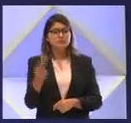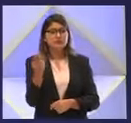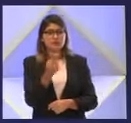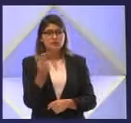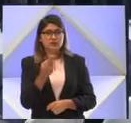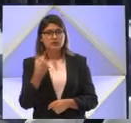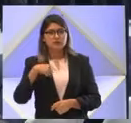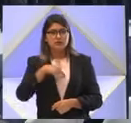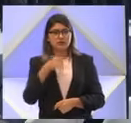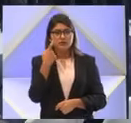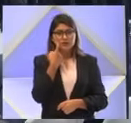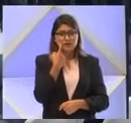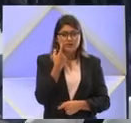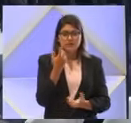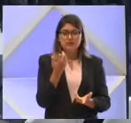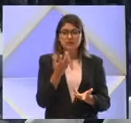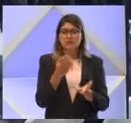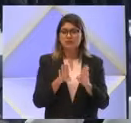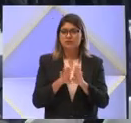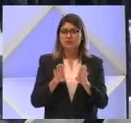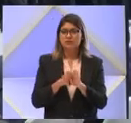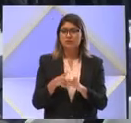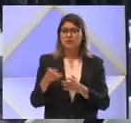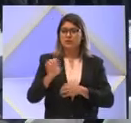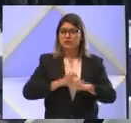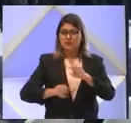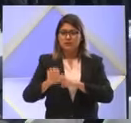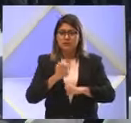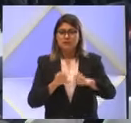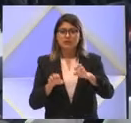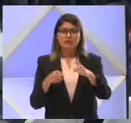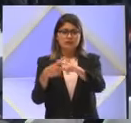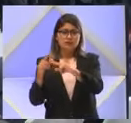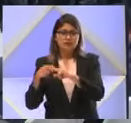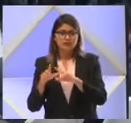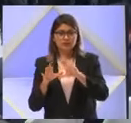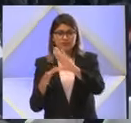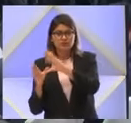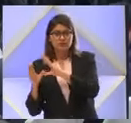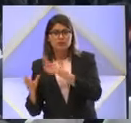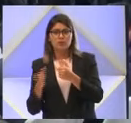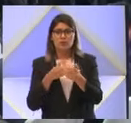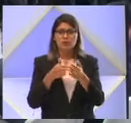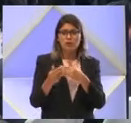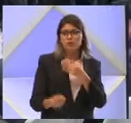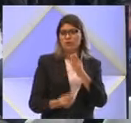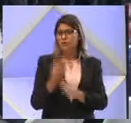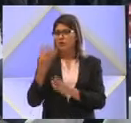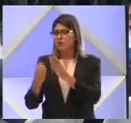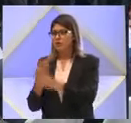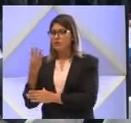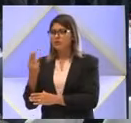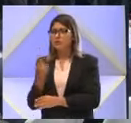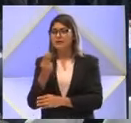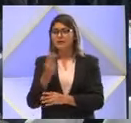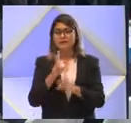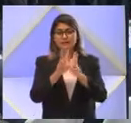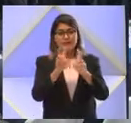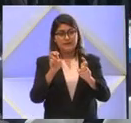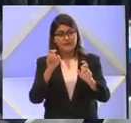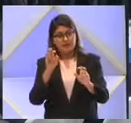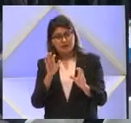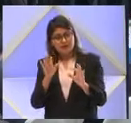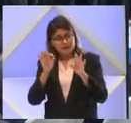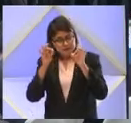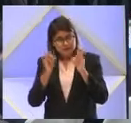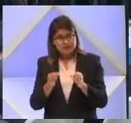y sus enormes aportaciones e innovaciones tendrá que entrar a este tema sobre